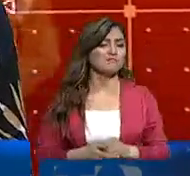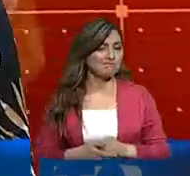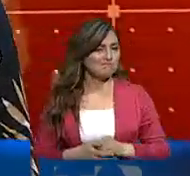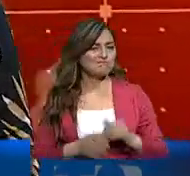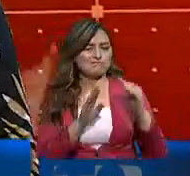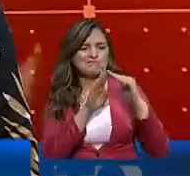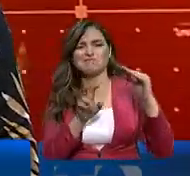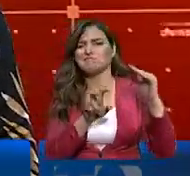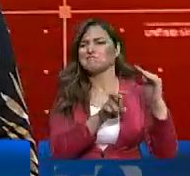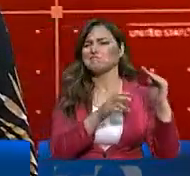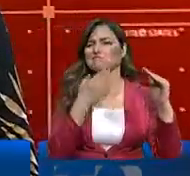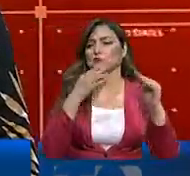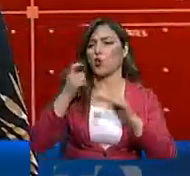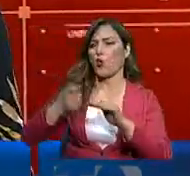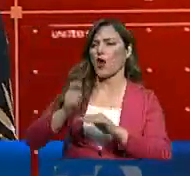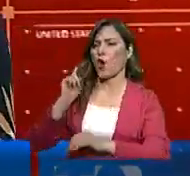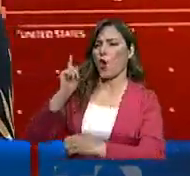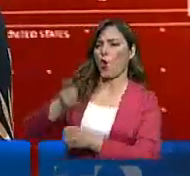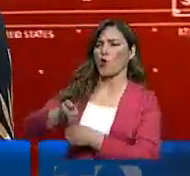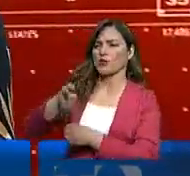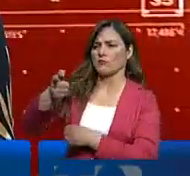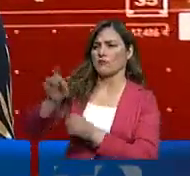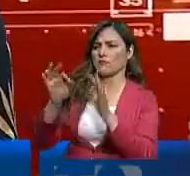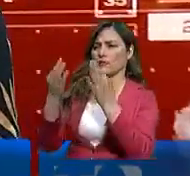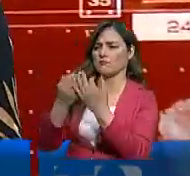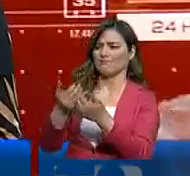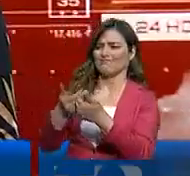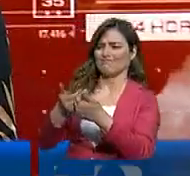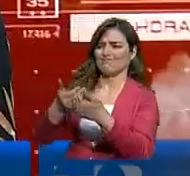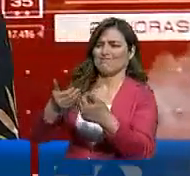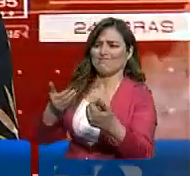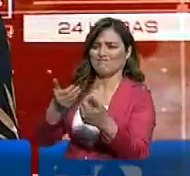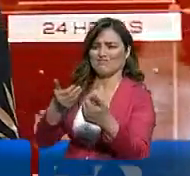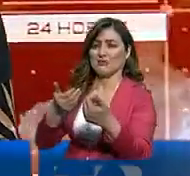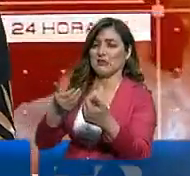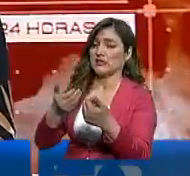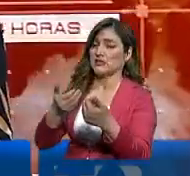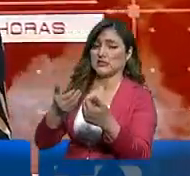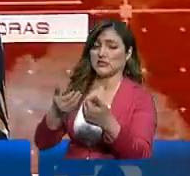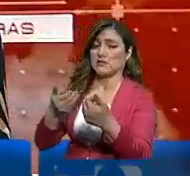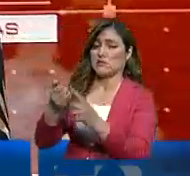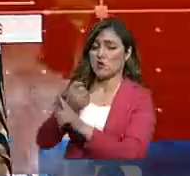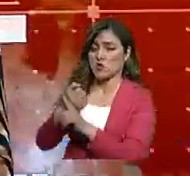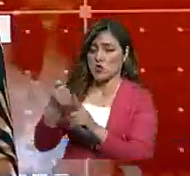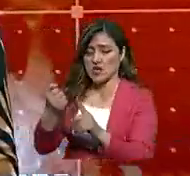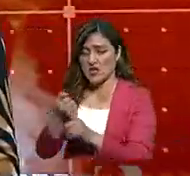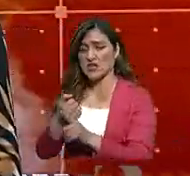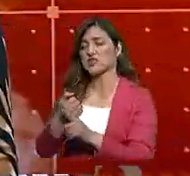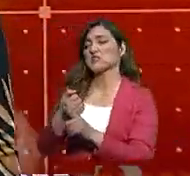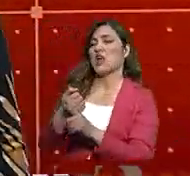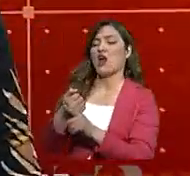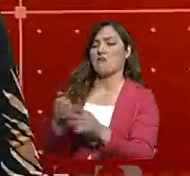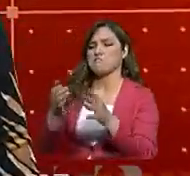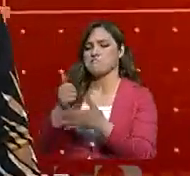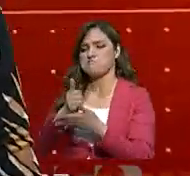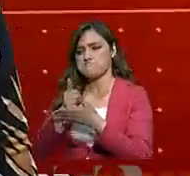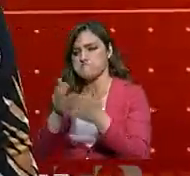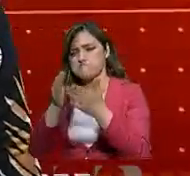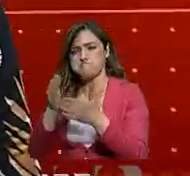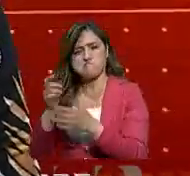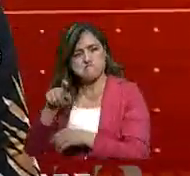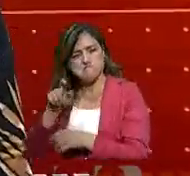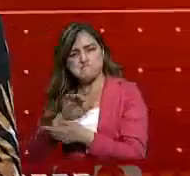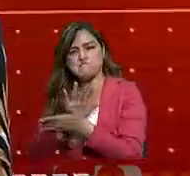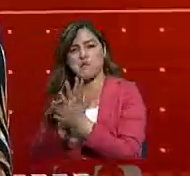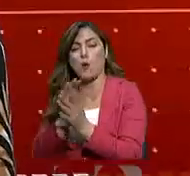llegan ahí tras una sentencia judicial que los aleja de sus padres por negligencia violencia física o sexual y otros en cambio